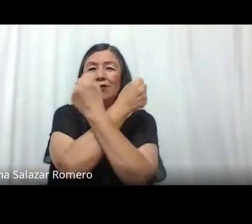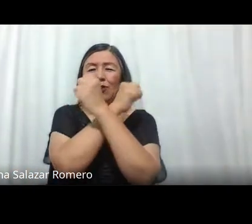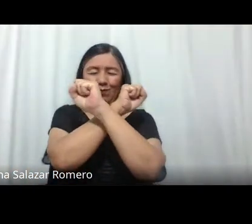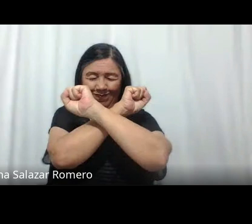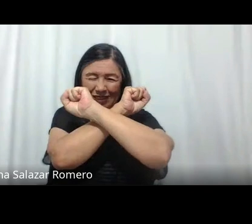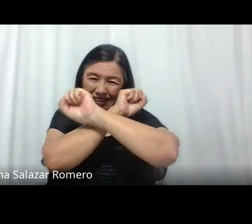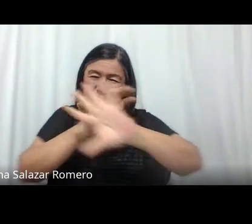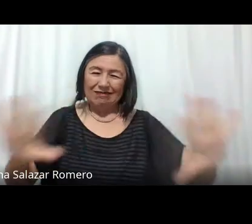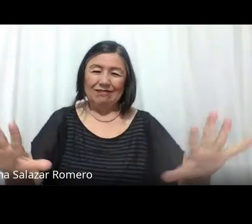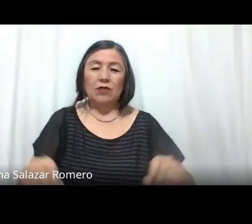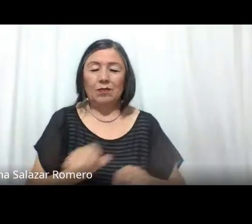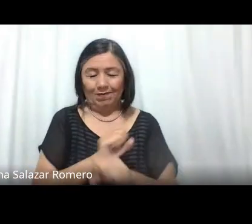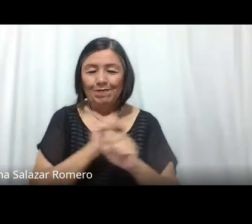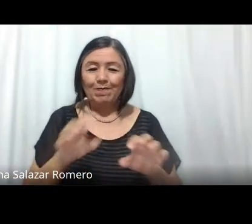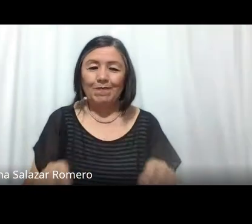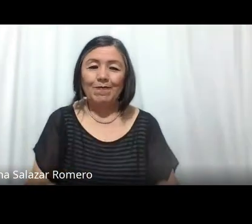explotar.